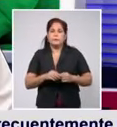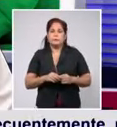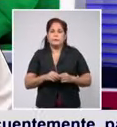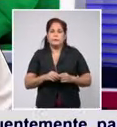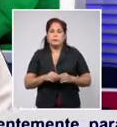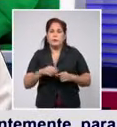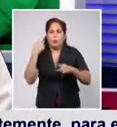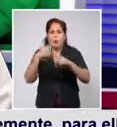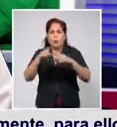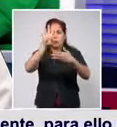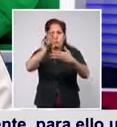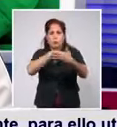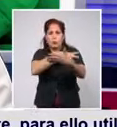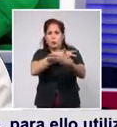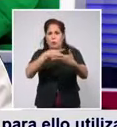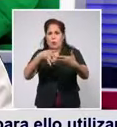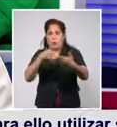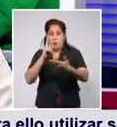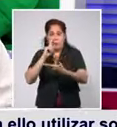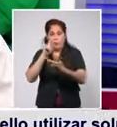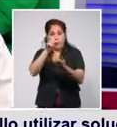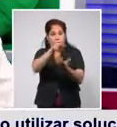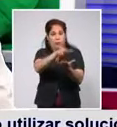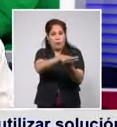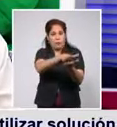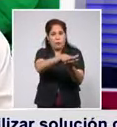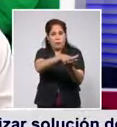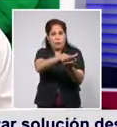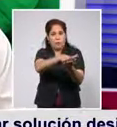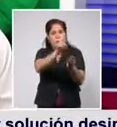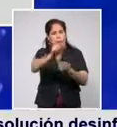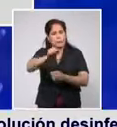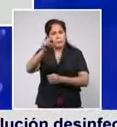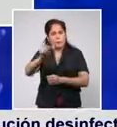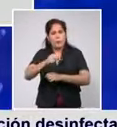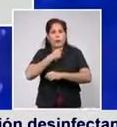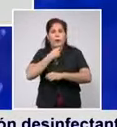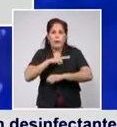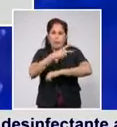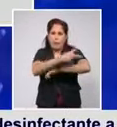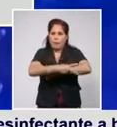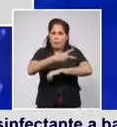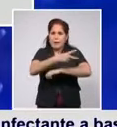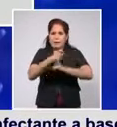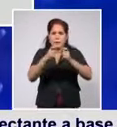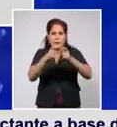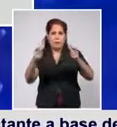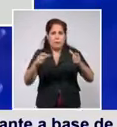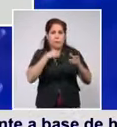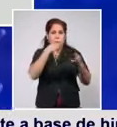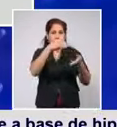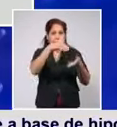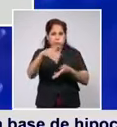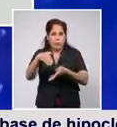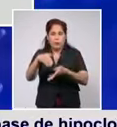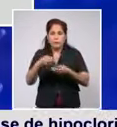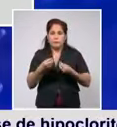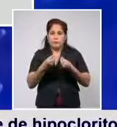donde se ve en el acumulado cuáles son los países que mayor número de casos han